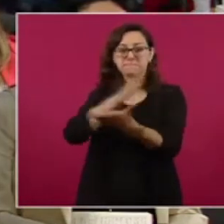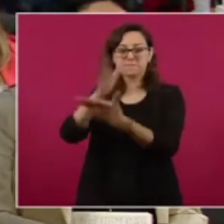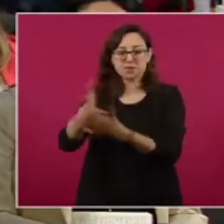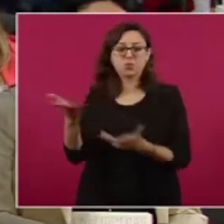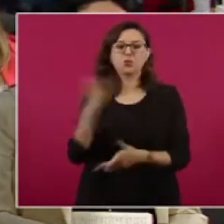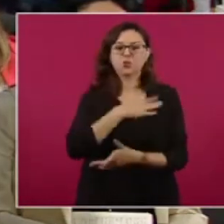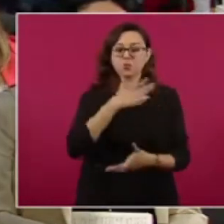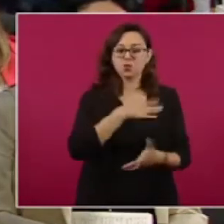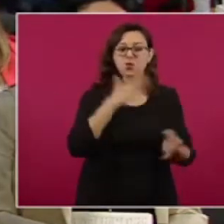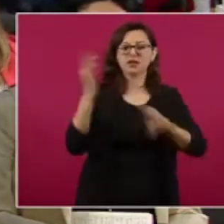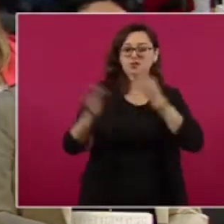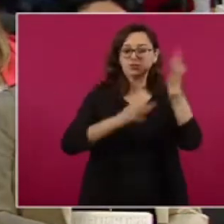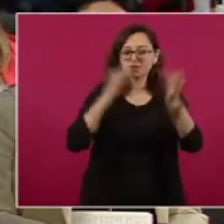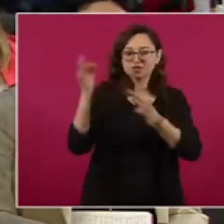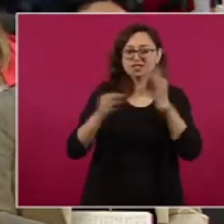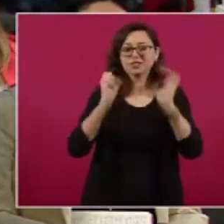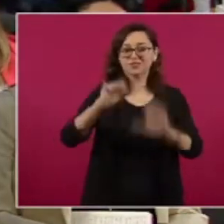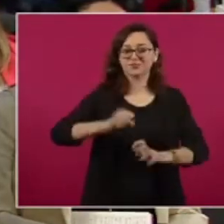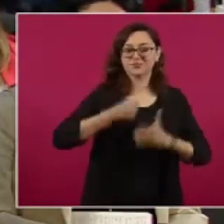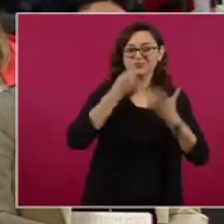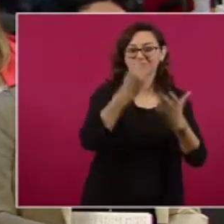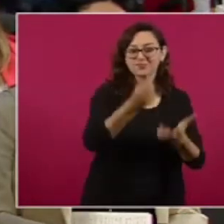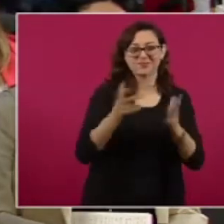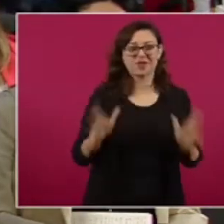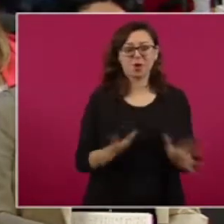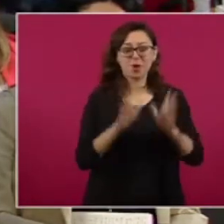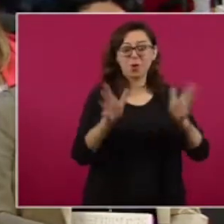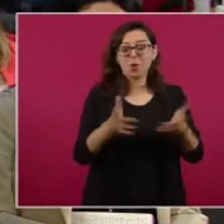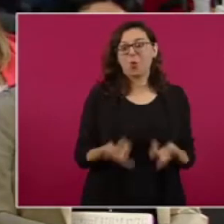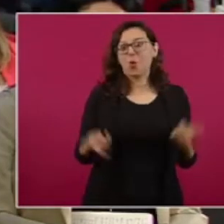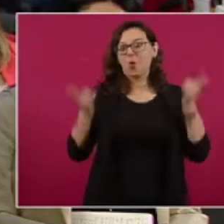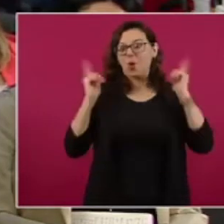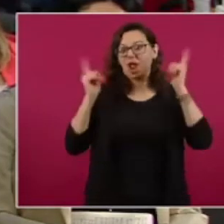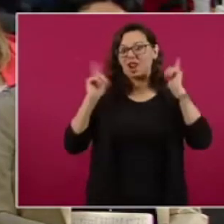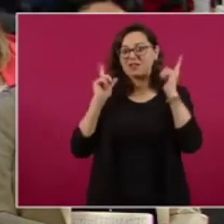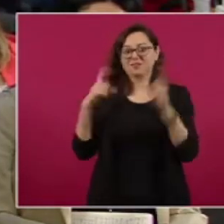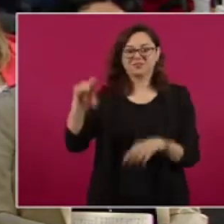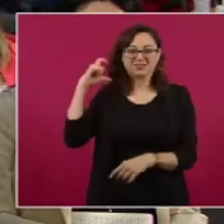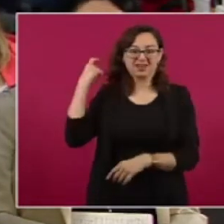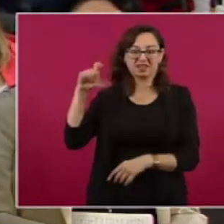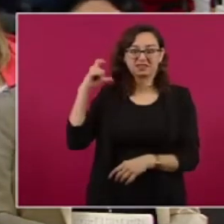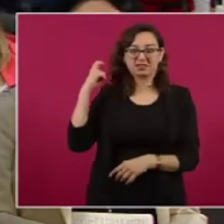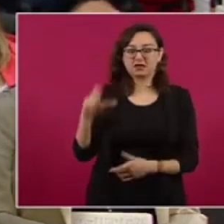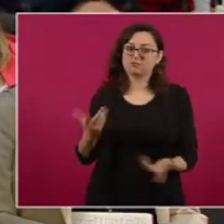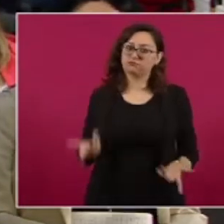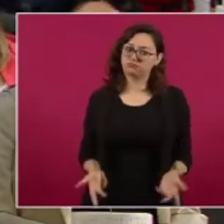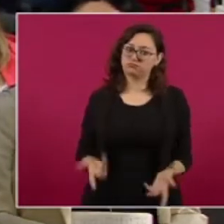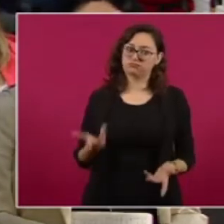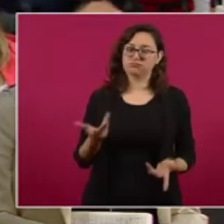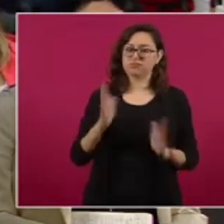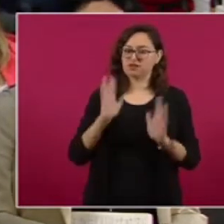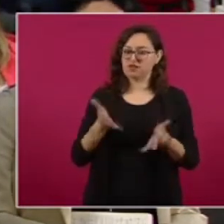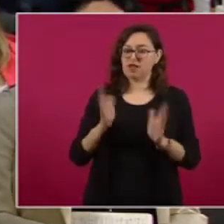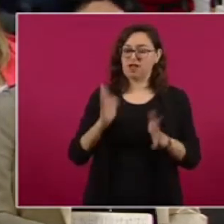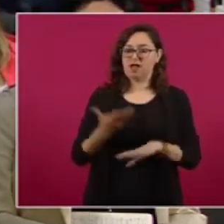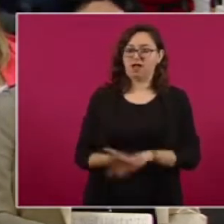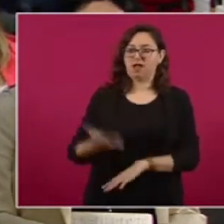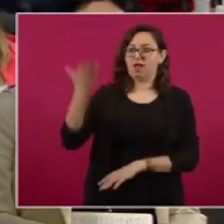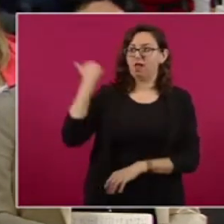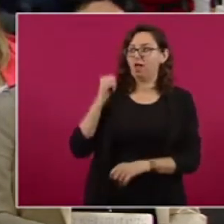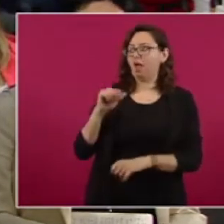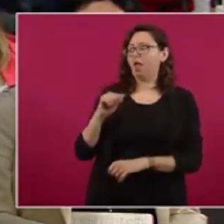noticias, lleva inversión. Y ojalá nos tocara la suerte a Querétaro. No ha ido usted desde agosto, la única mañanera fue en agosto